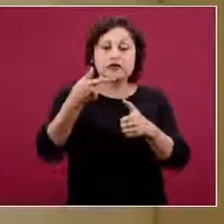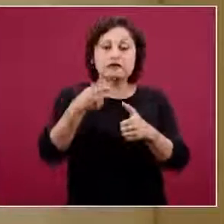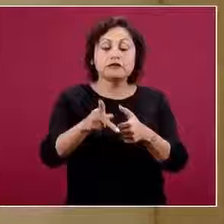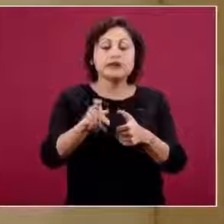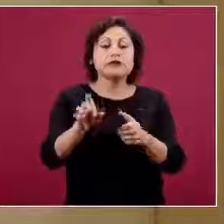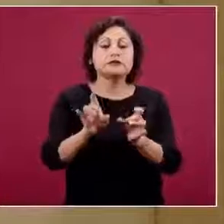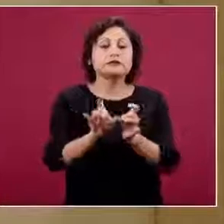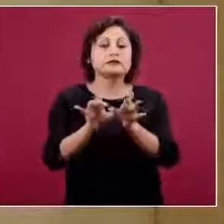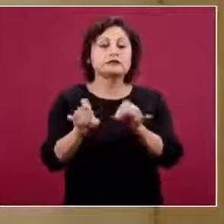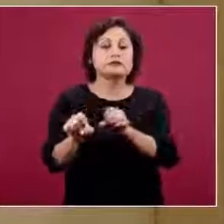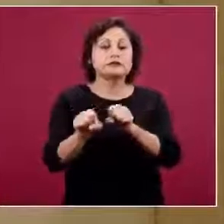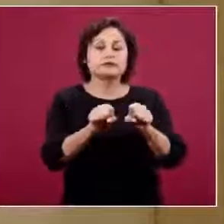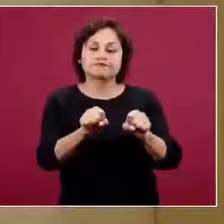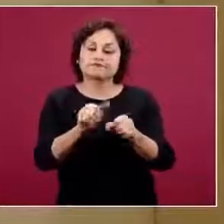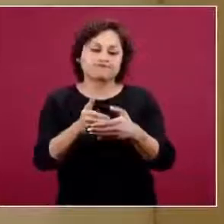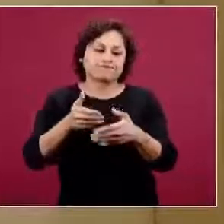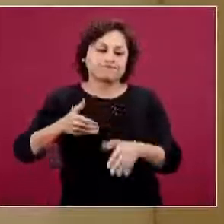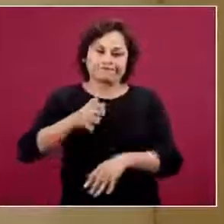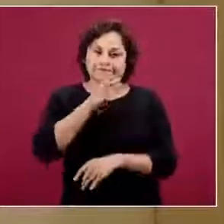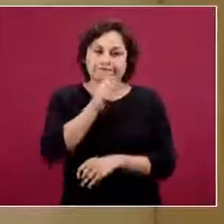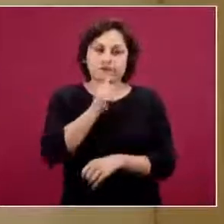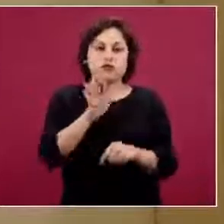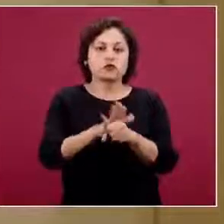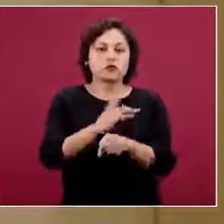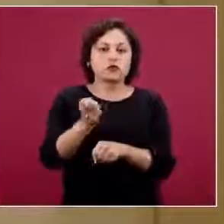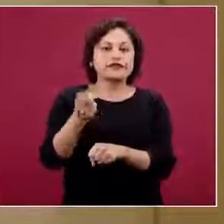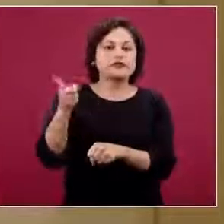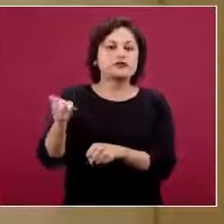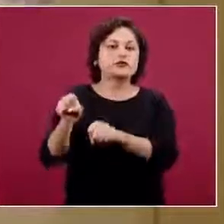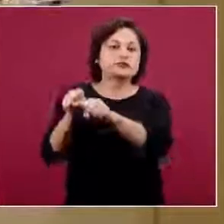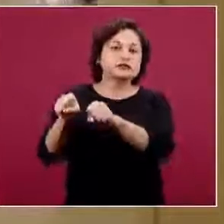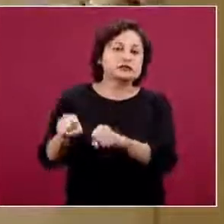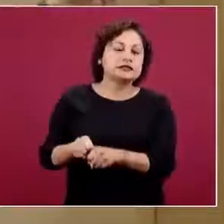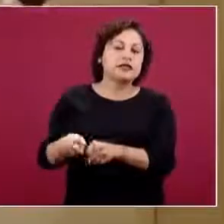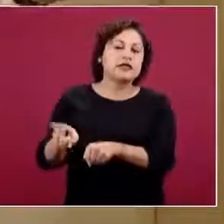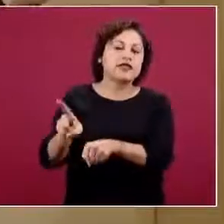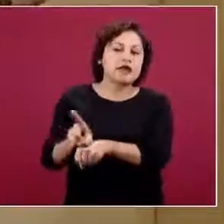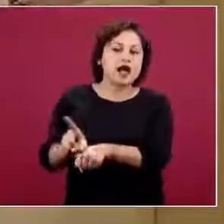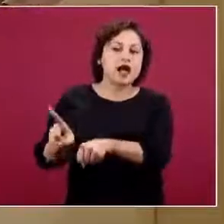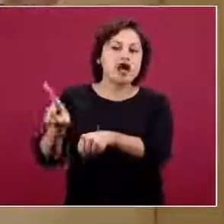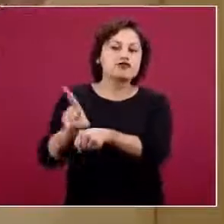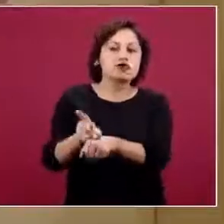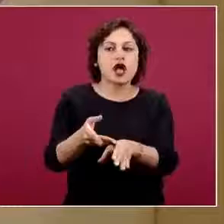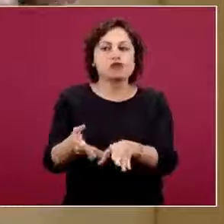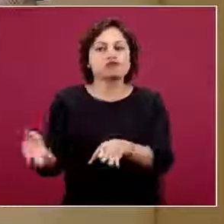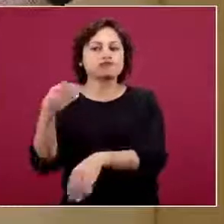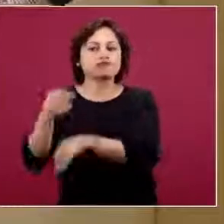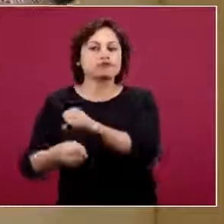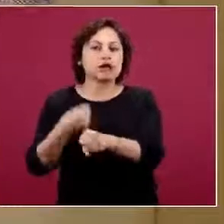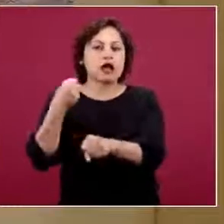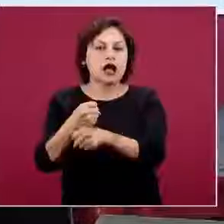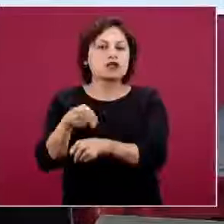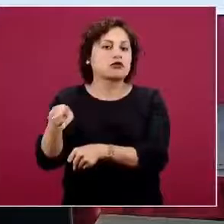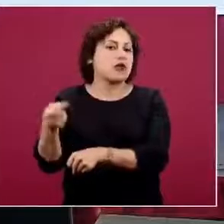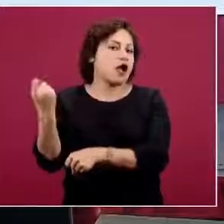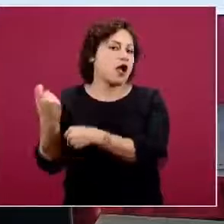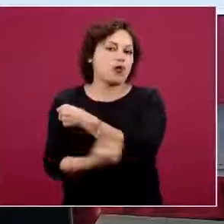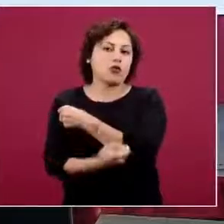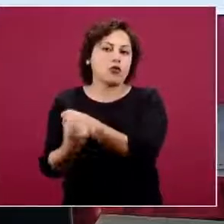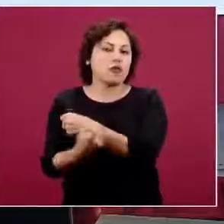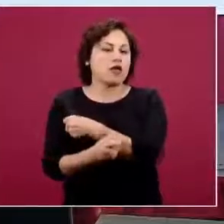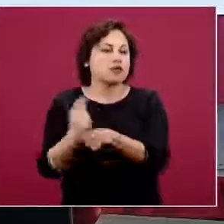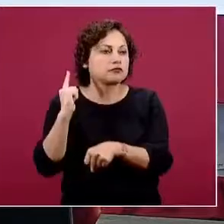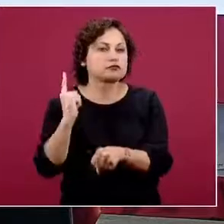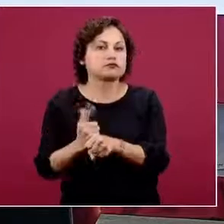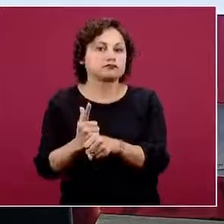este sistema esté funcionando constantemente todo el año para que esté verificando estas situaciones. Sin embargo, en huracanes